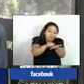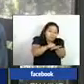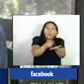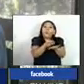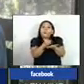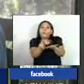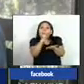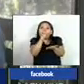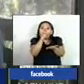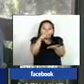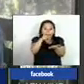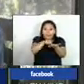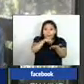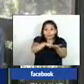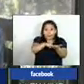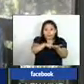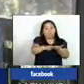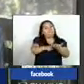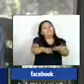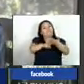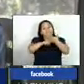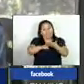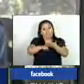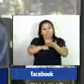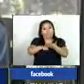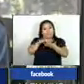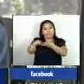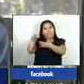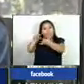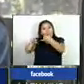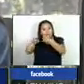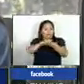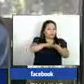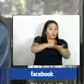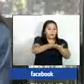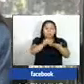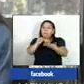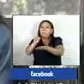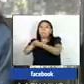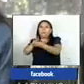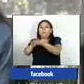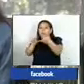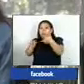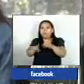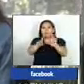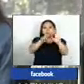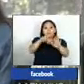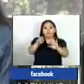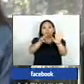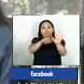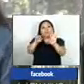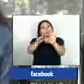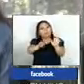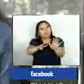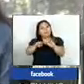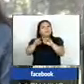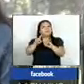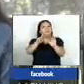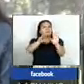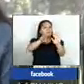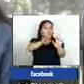código. Ese código lo toman y lo mandan al WhatsApp que aparece aquí, al 6062-9815.